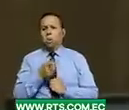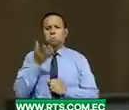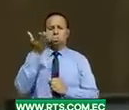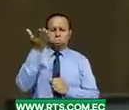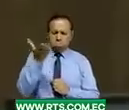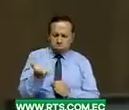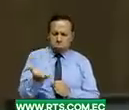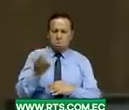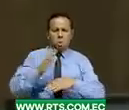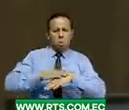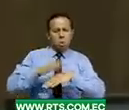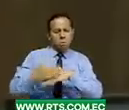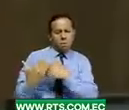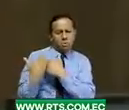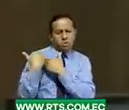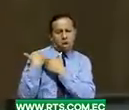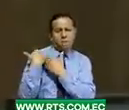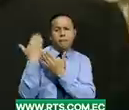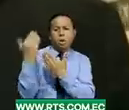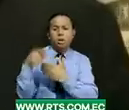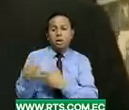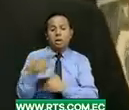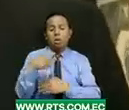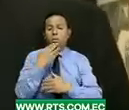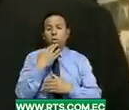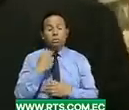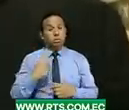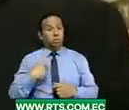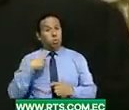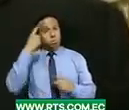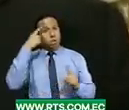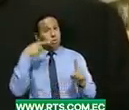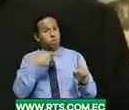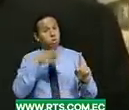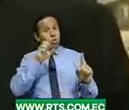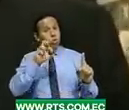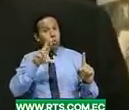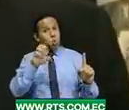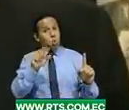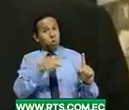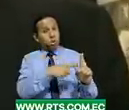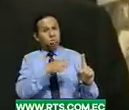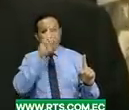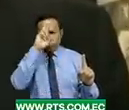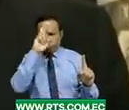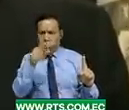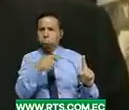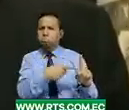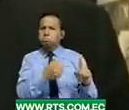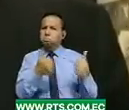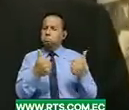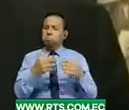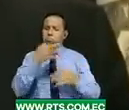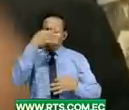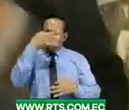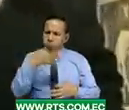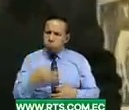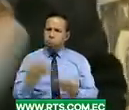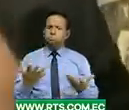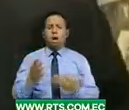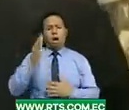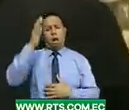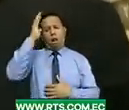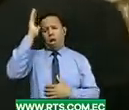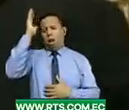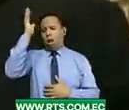actuaciones reprochables frente a la trama de corrupción. Me parece que estuvo a la altura, con respeto, con la seriedad que el caso amerita. Hizo un discurso